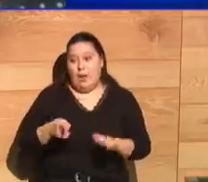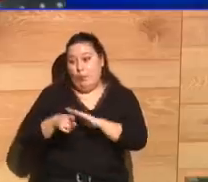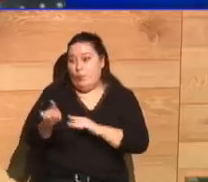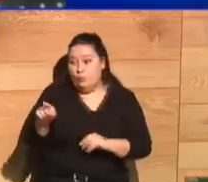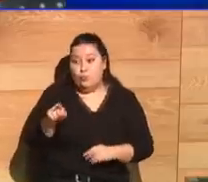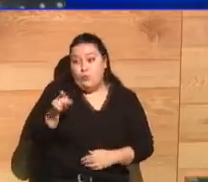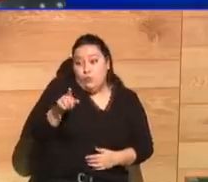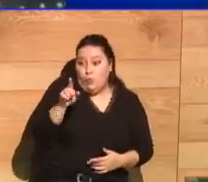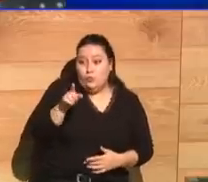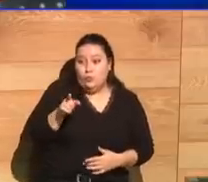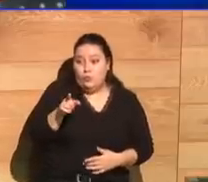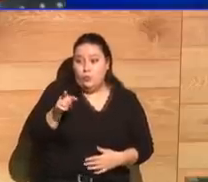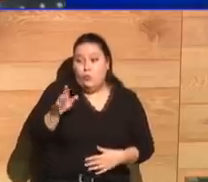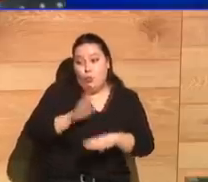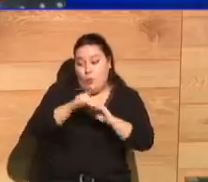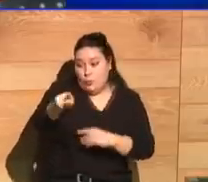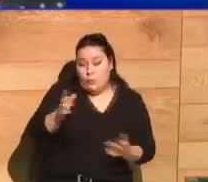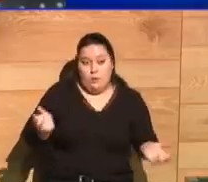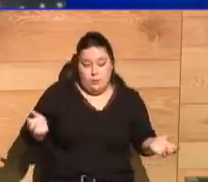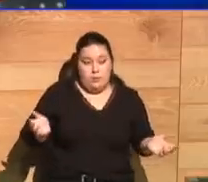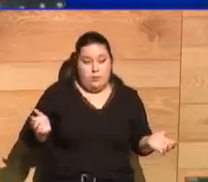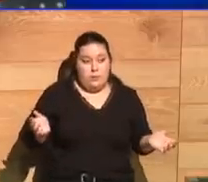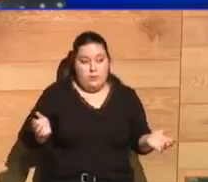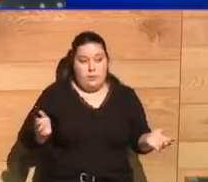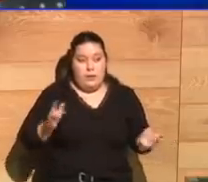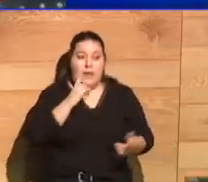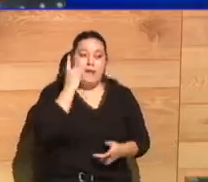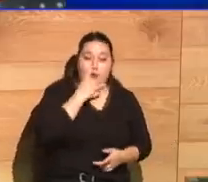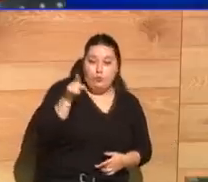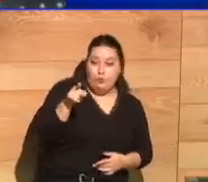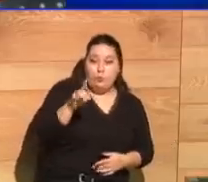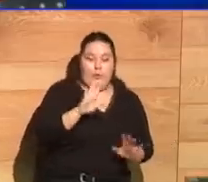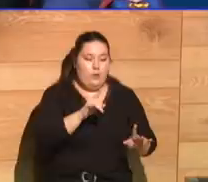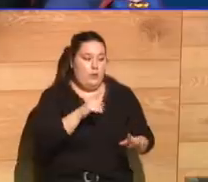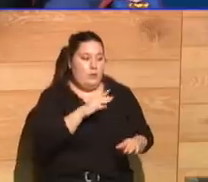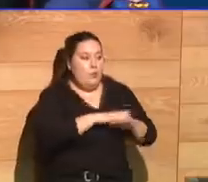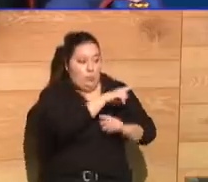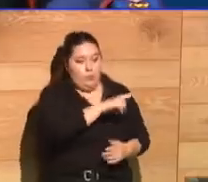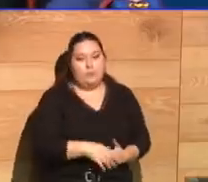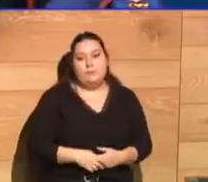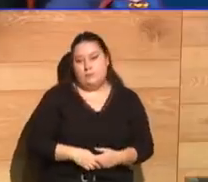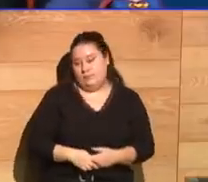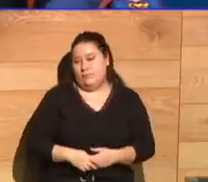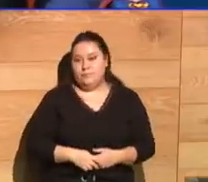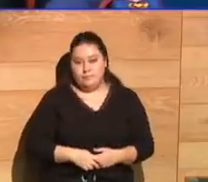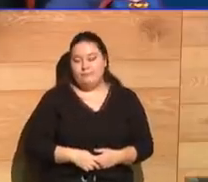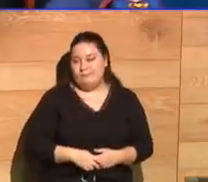error. Lo ha provocado Juan. El error lo ha provocado Juan. Y el error de Arturo, vale, pero lo has provocado tú, Juan. Hala. Venga, otra cosa.